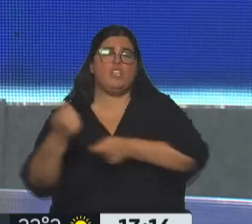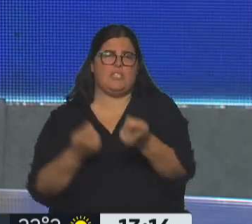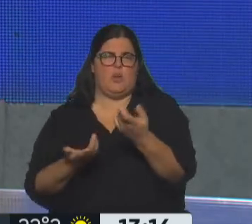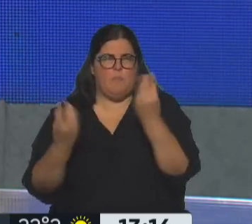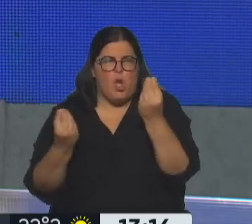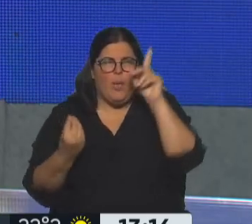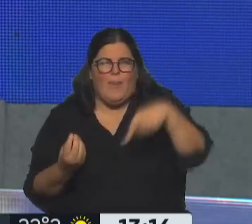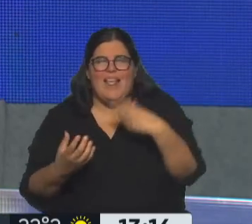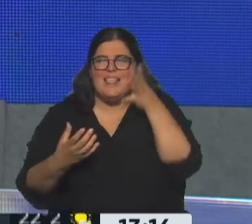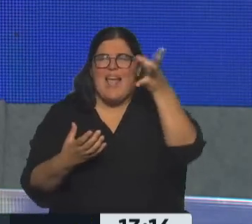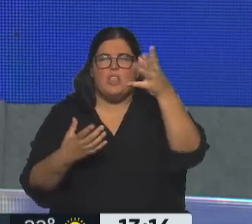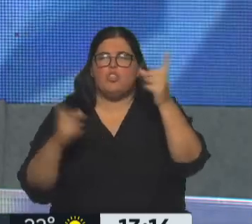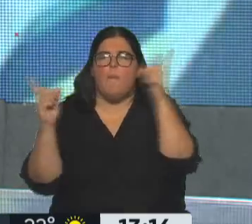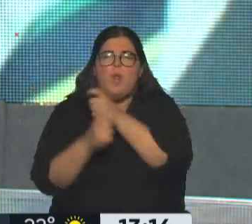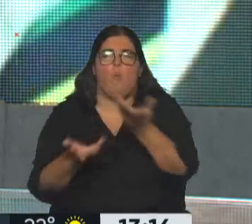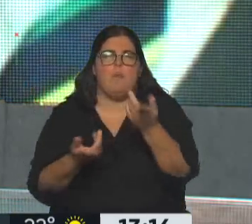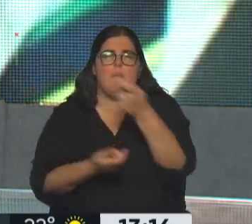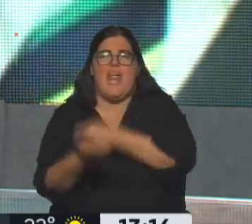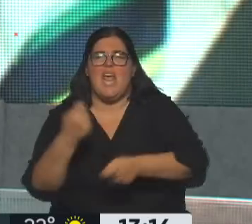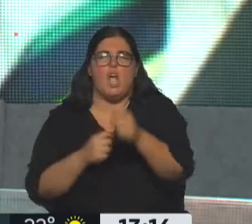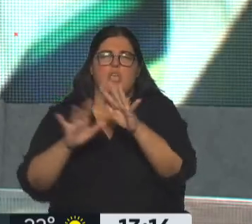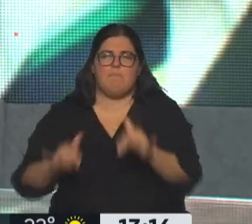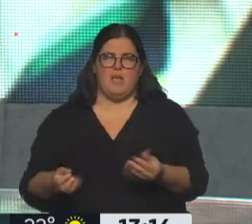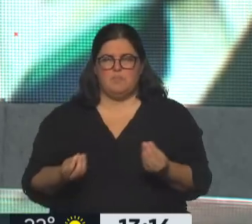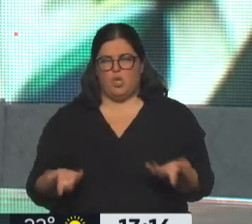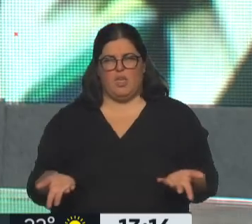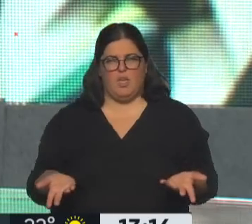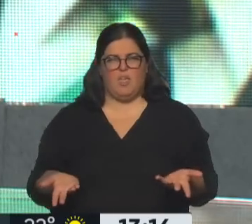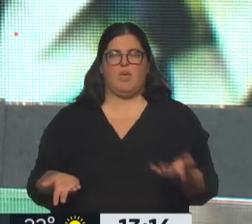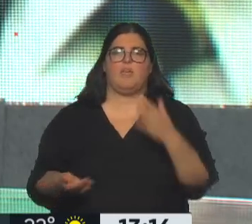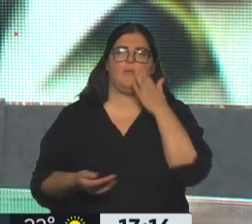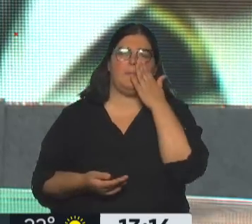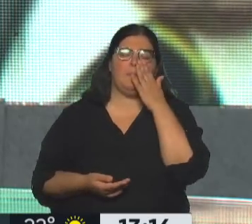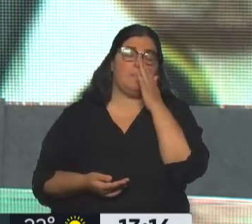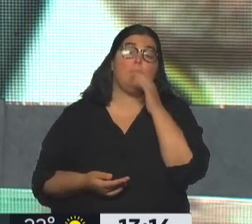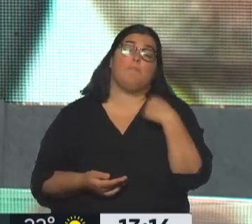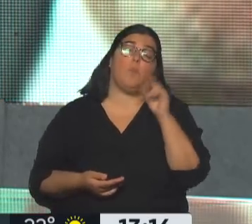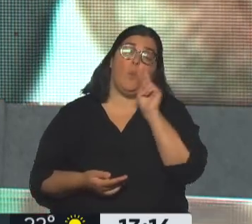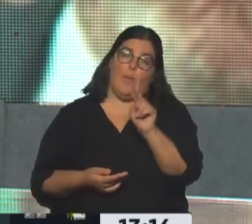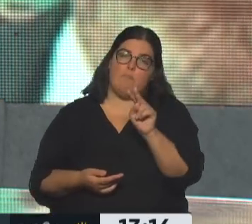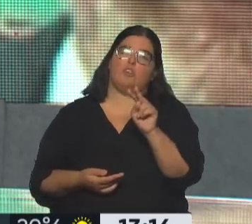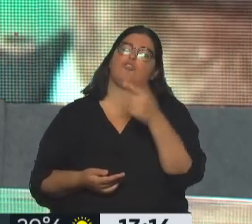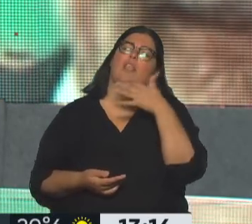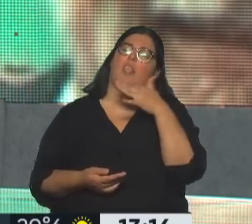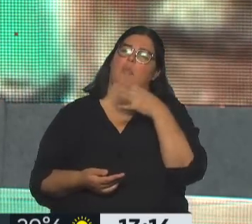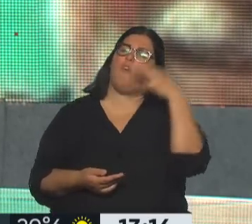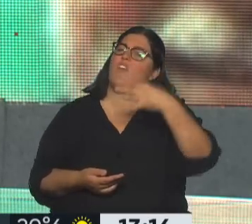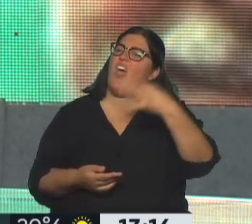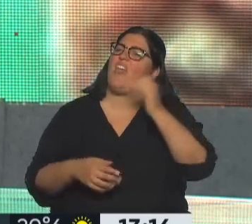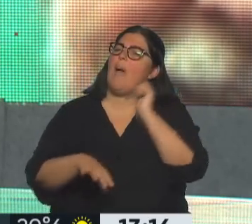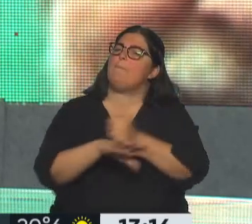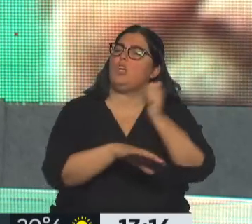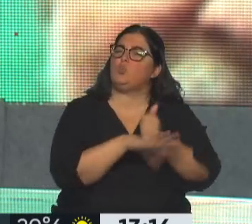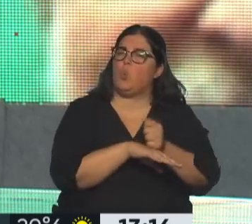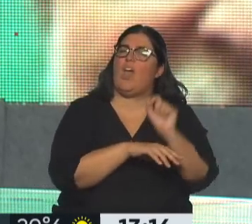para sentarlos a negociar? Pueden no ponerse de acuerdo. Yo creo que esto nos puede ayudar a entender cuáles son las verdaderas posiciones de las potencias